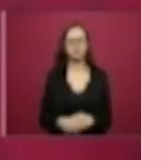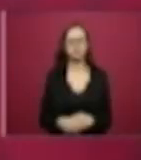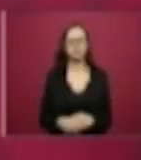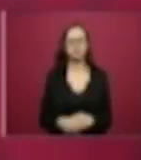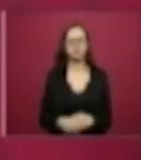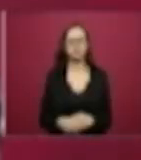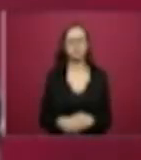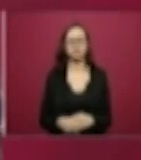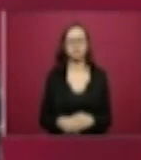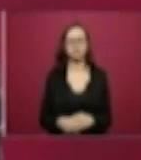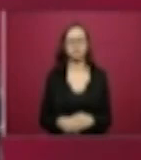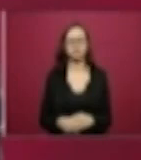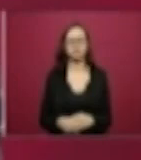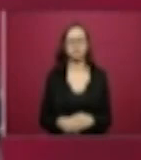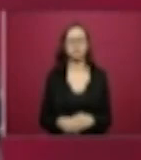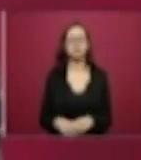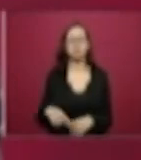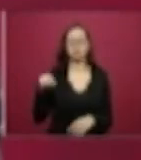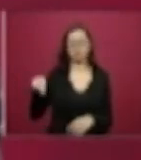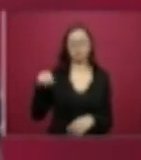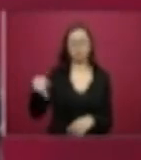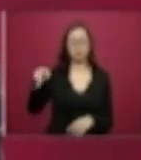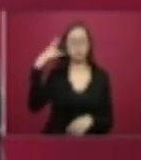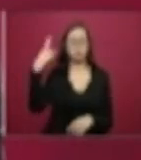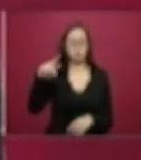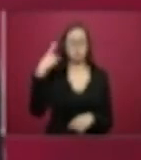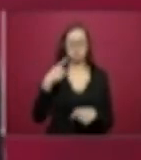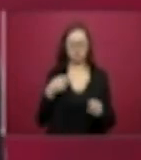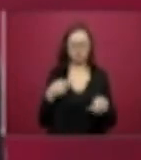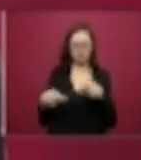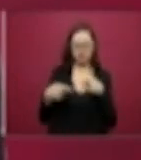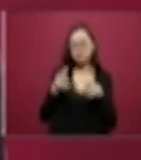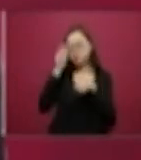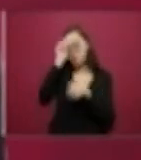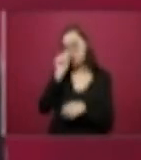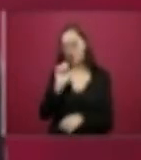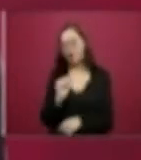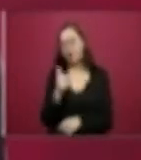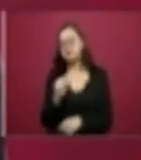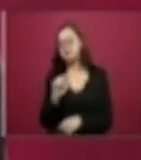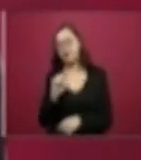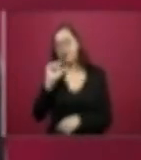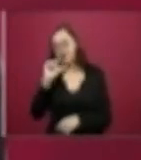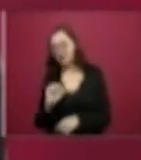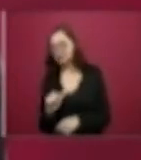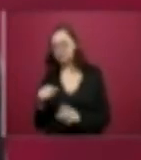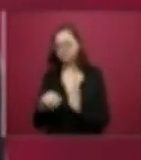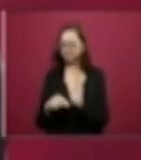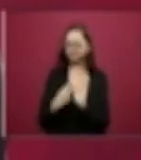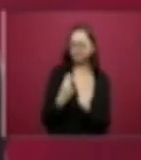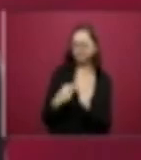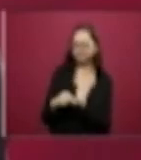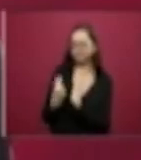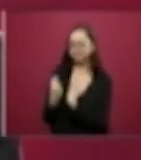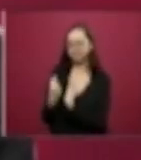solo inegi y el banco de méxico están aún en manos de neoliberales egresados de hita me